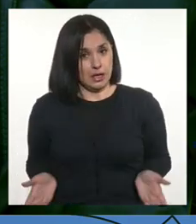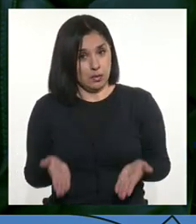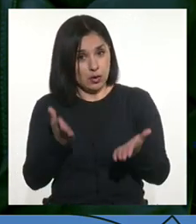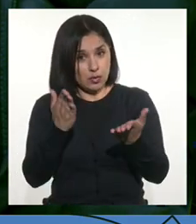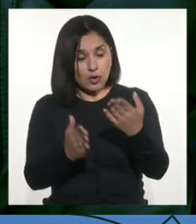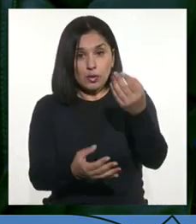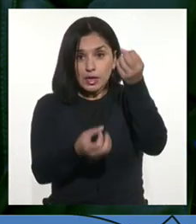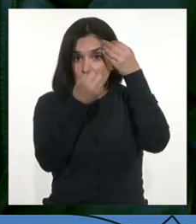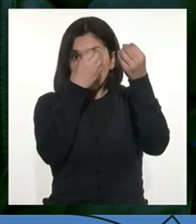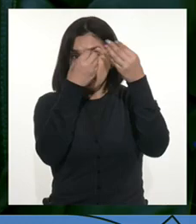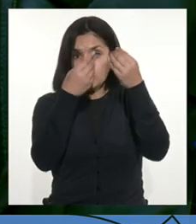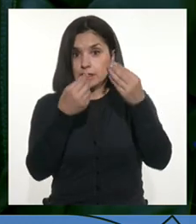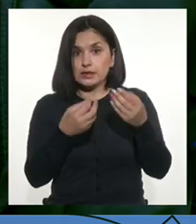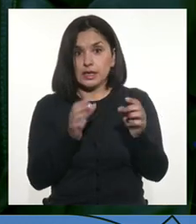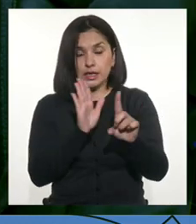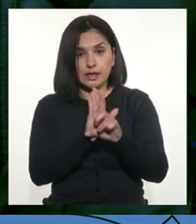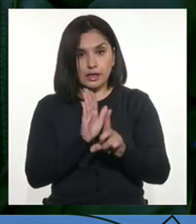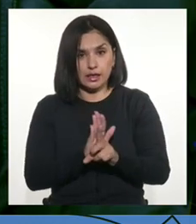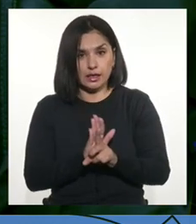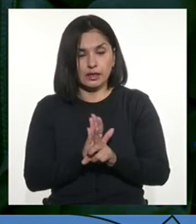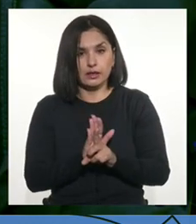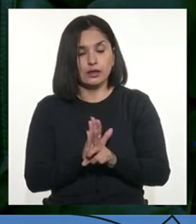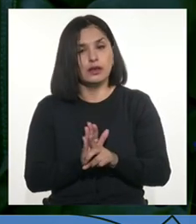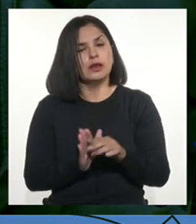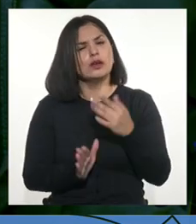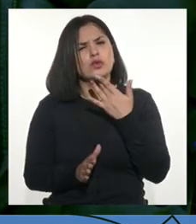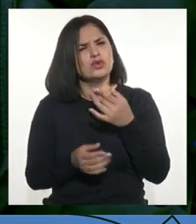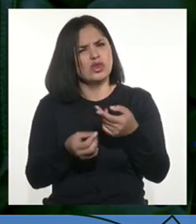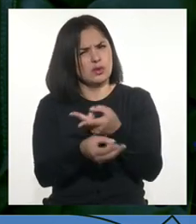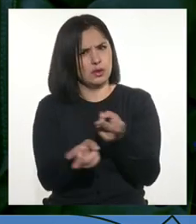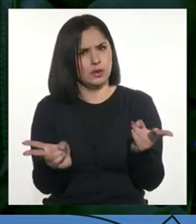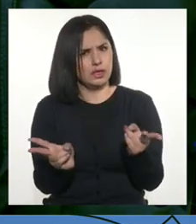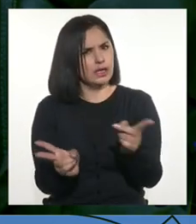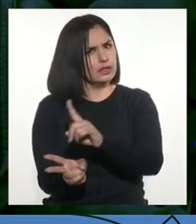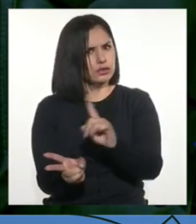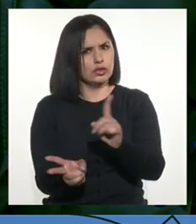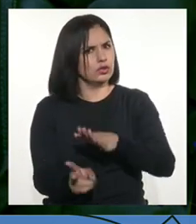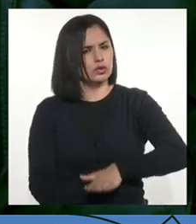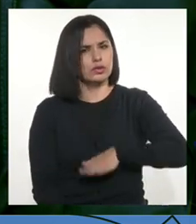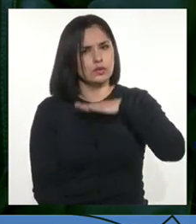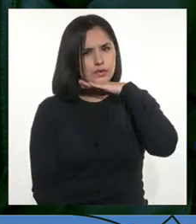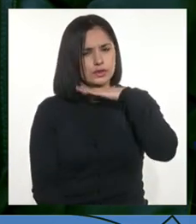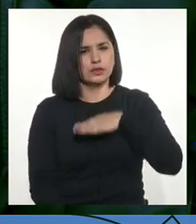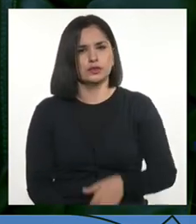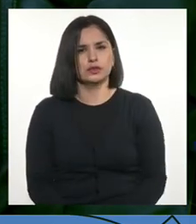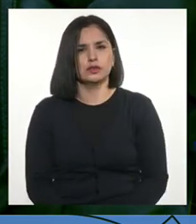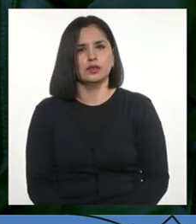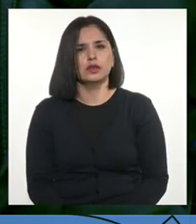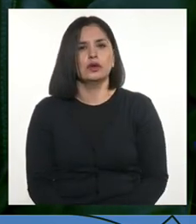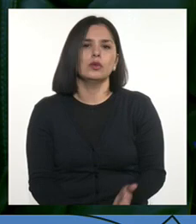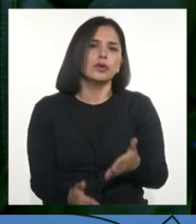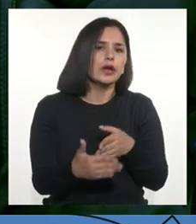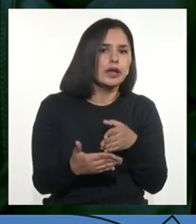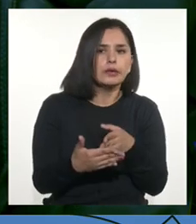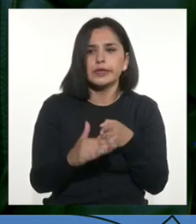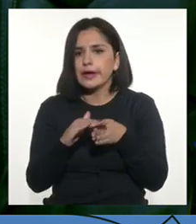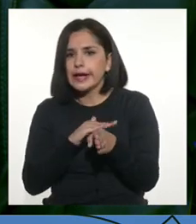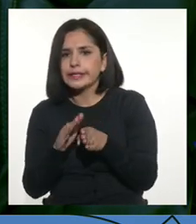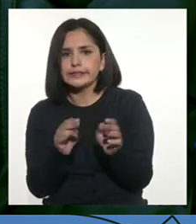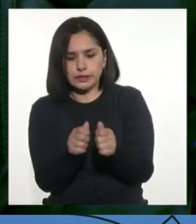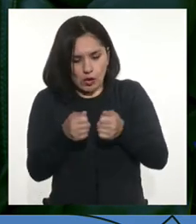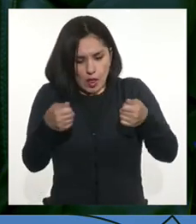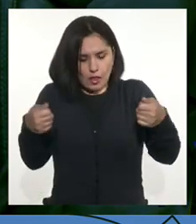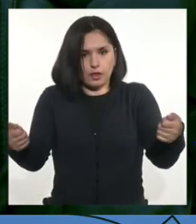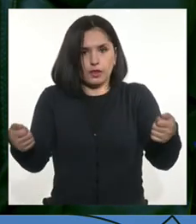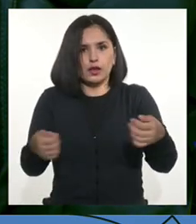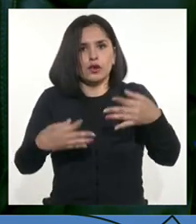del derecho porque la sola publicación de la ley no es suficiente por el limitado acceso al diario oficial